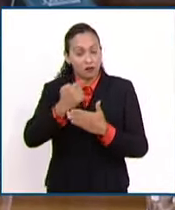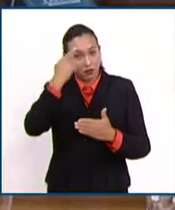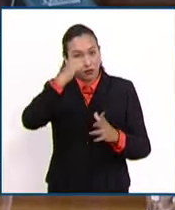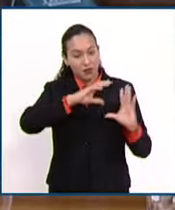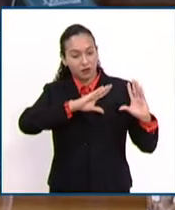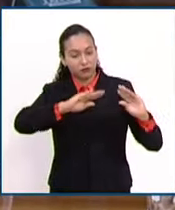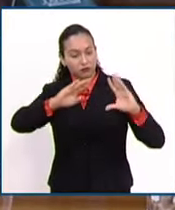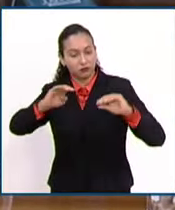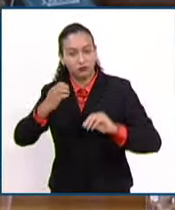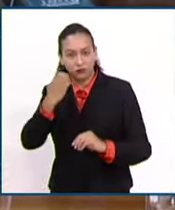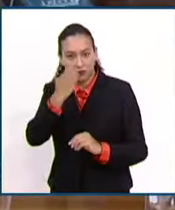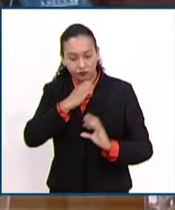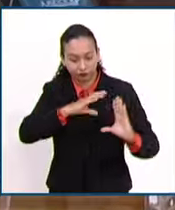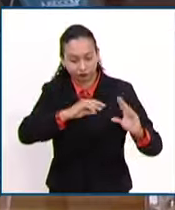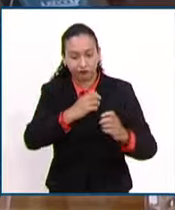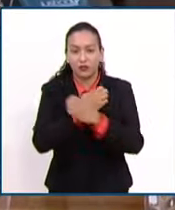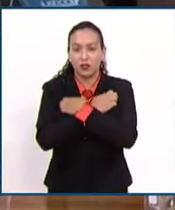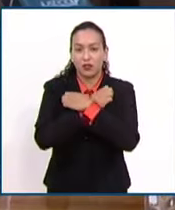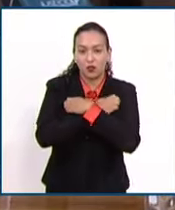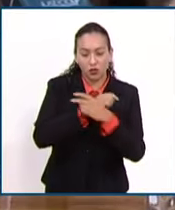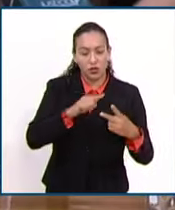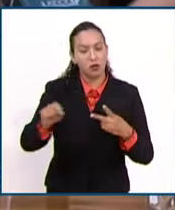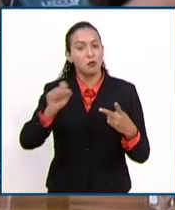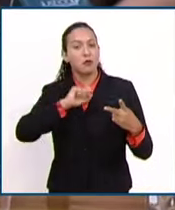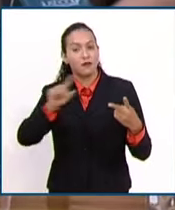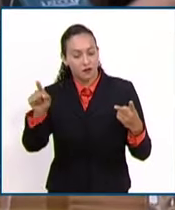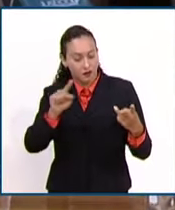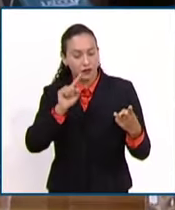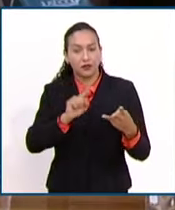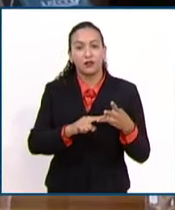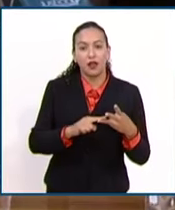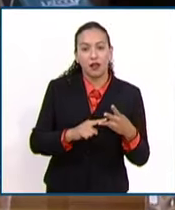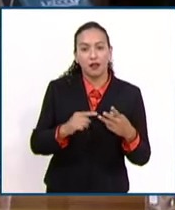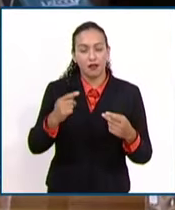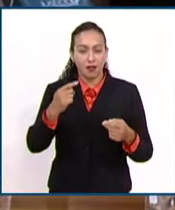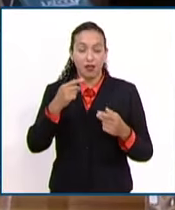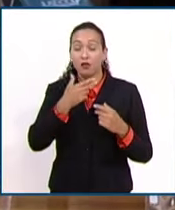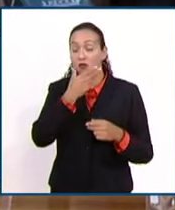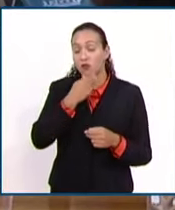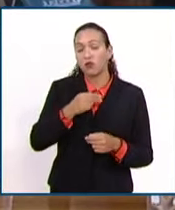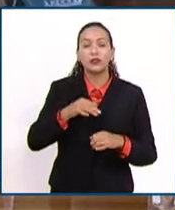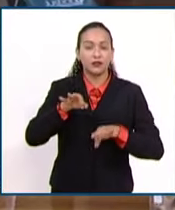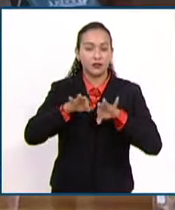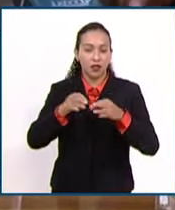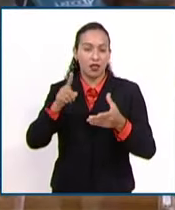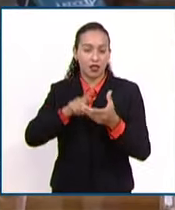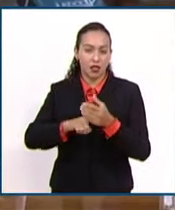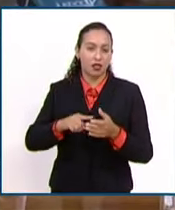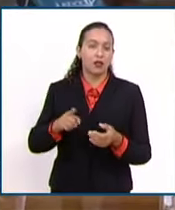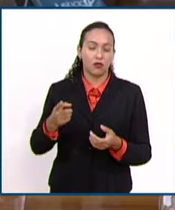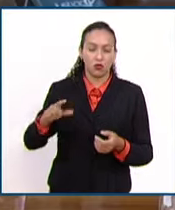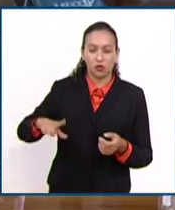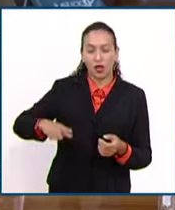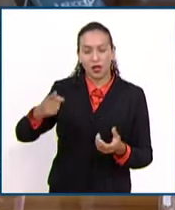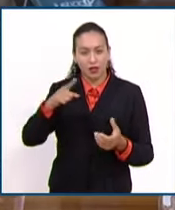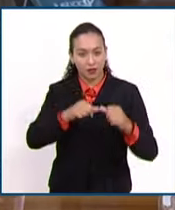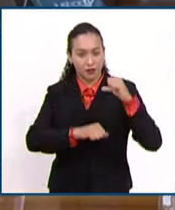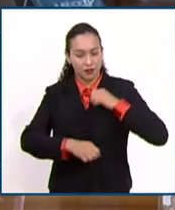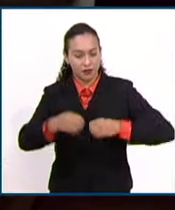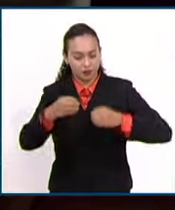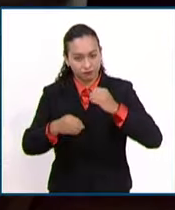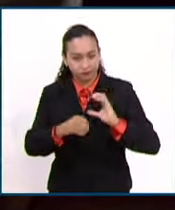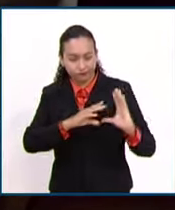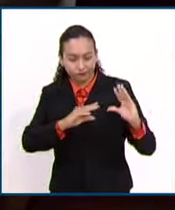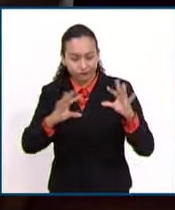formación académica, la especialización y la profesionalización de las y los funcionarios del Poder Judicial de la